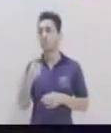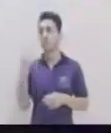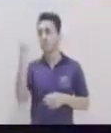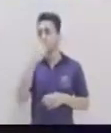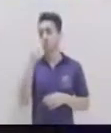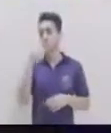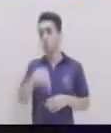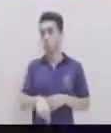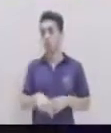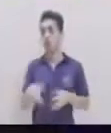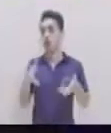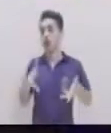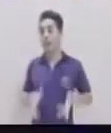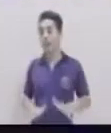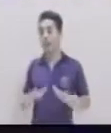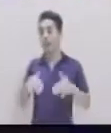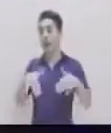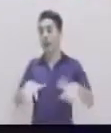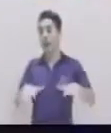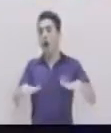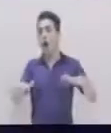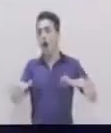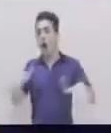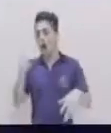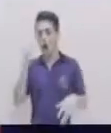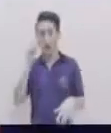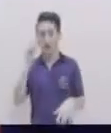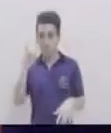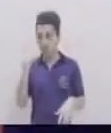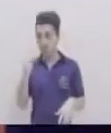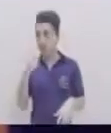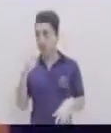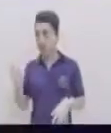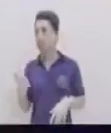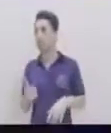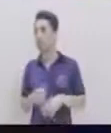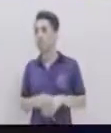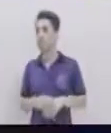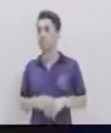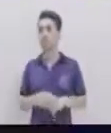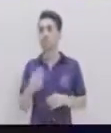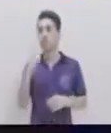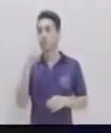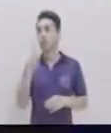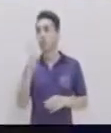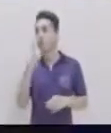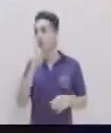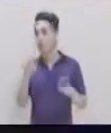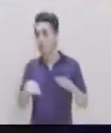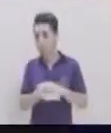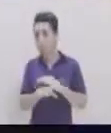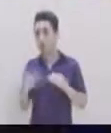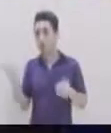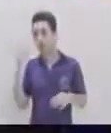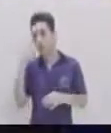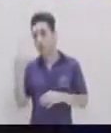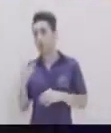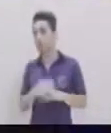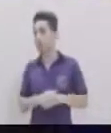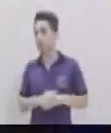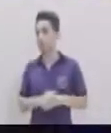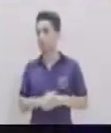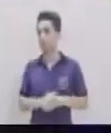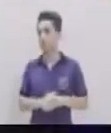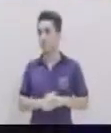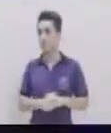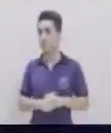Sururu, en el sur, donde nace el agua. Y Yahuacpari, el lugar donde se esconde el sol y da paso a